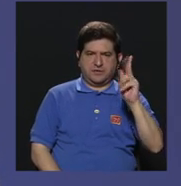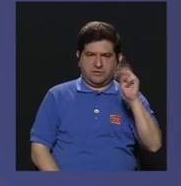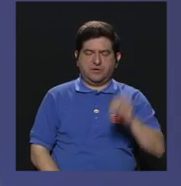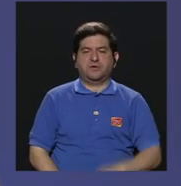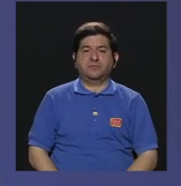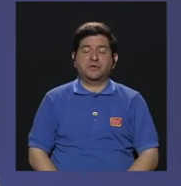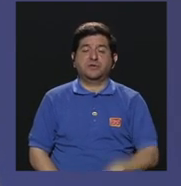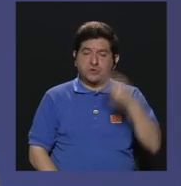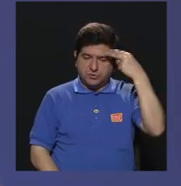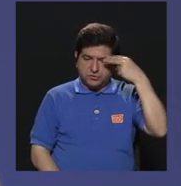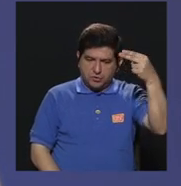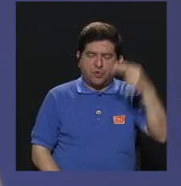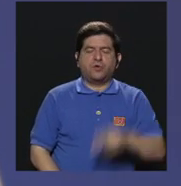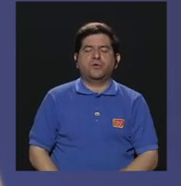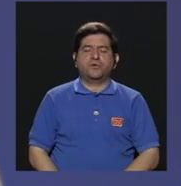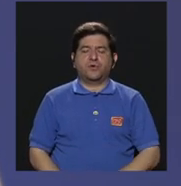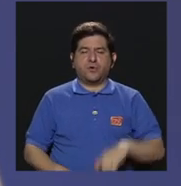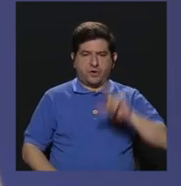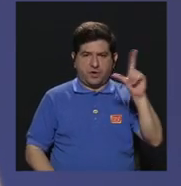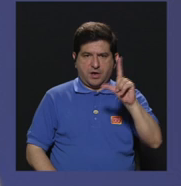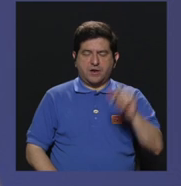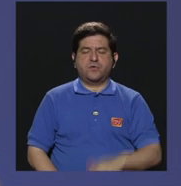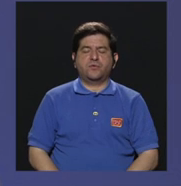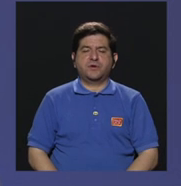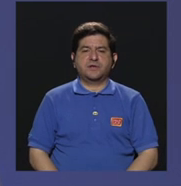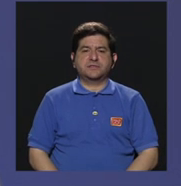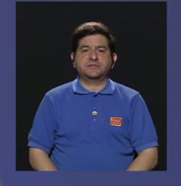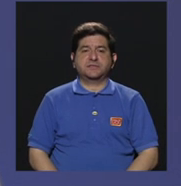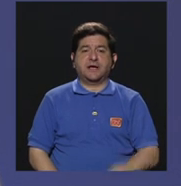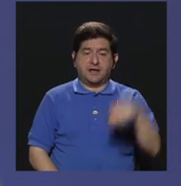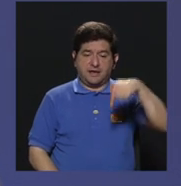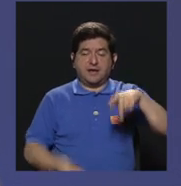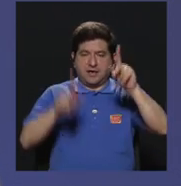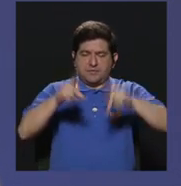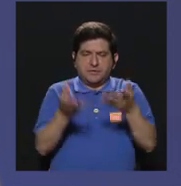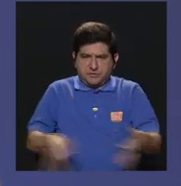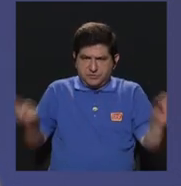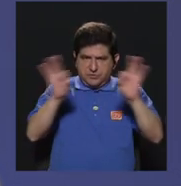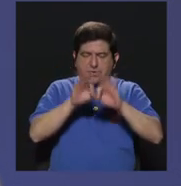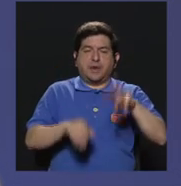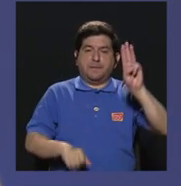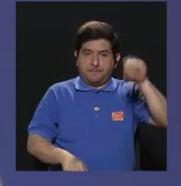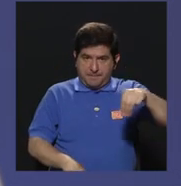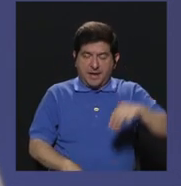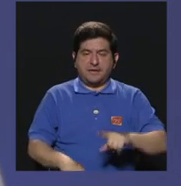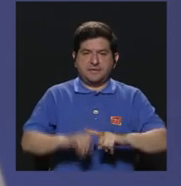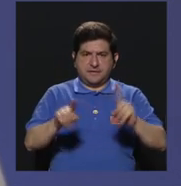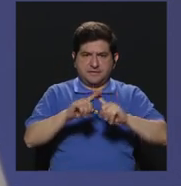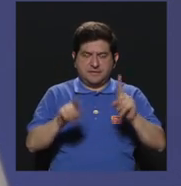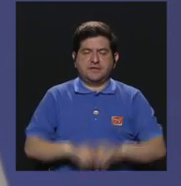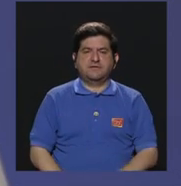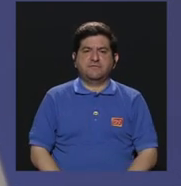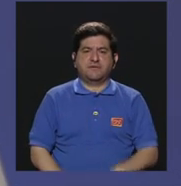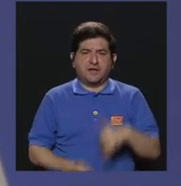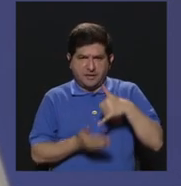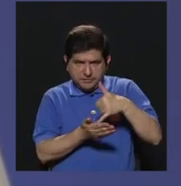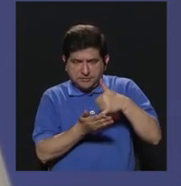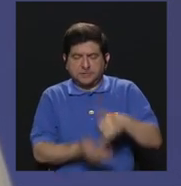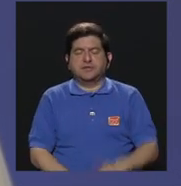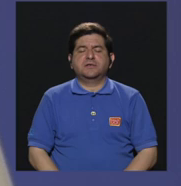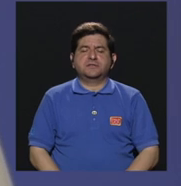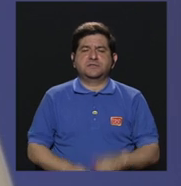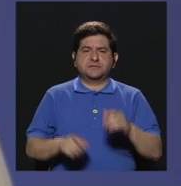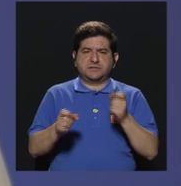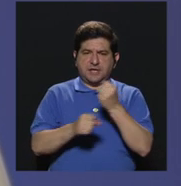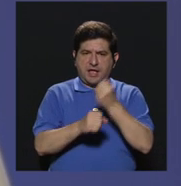las y los universitarios destacados en el año 2015. El martes se hizo entrega de las distinciones al personal administrativo